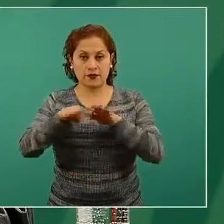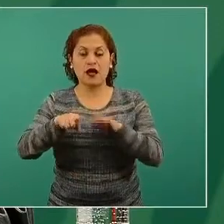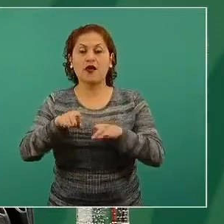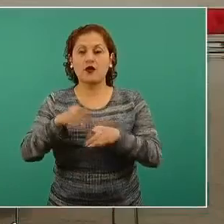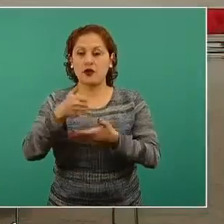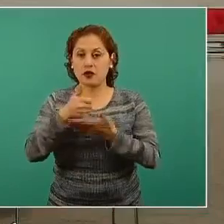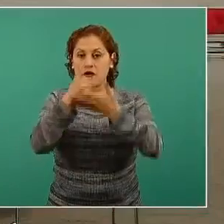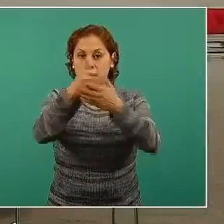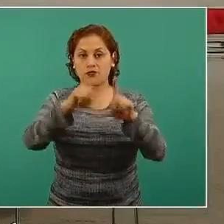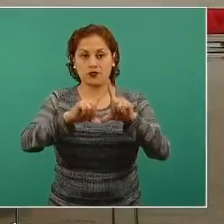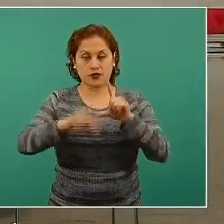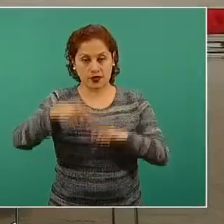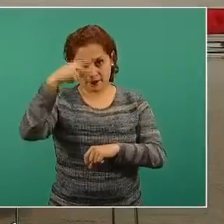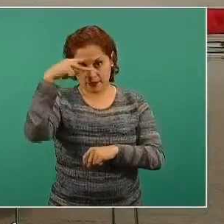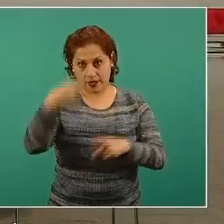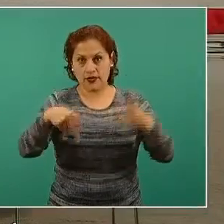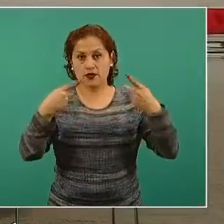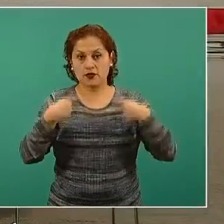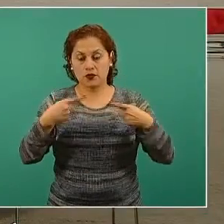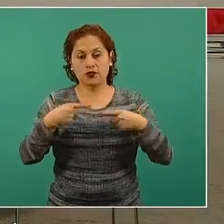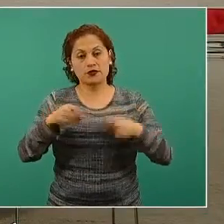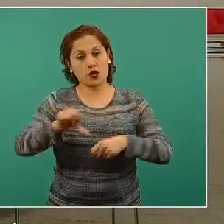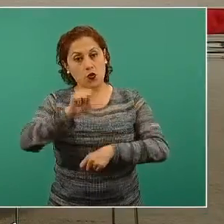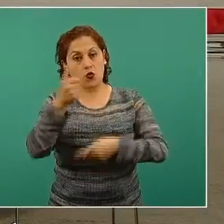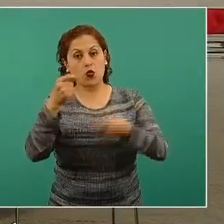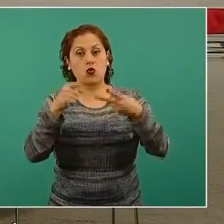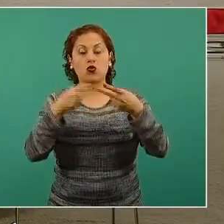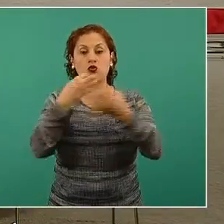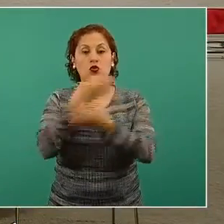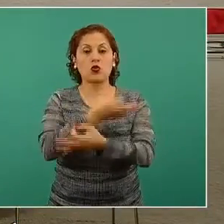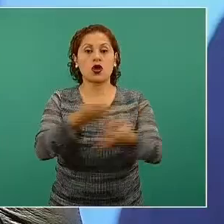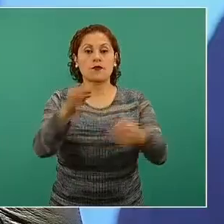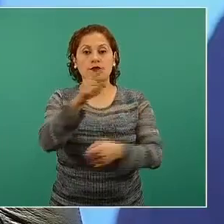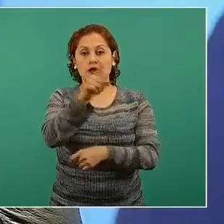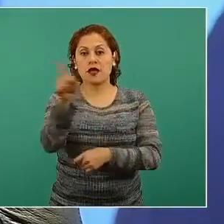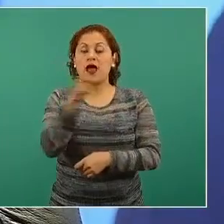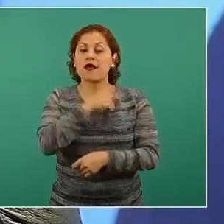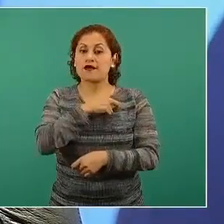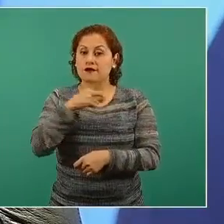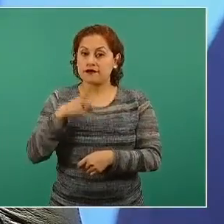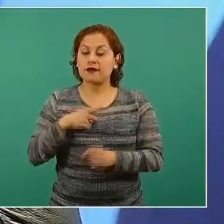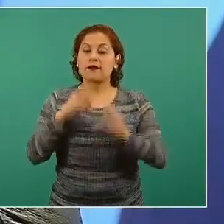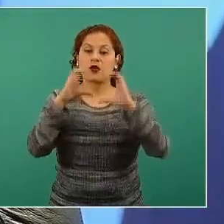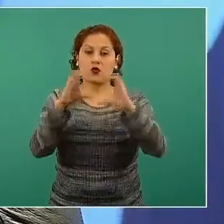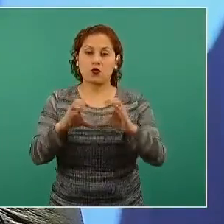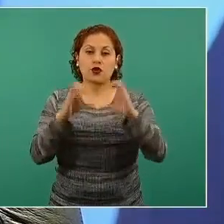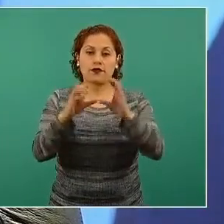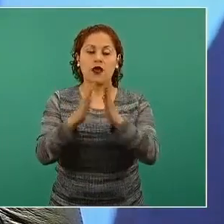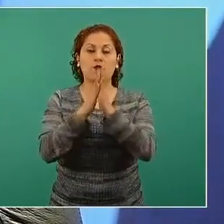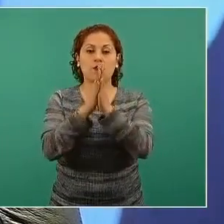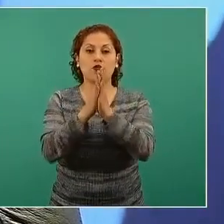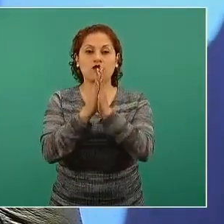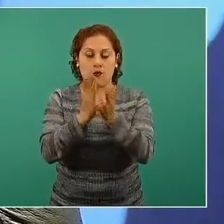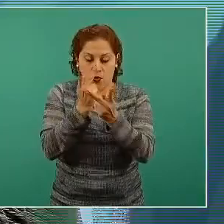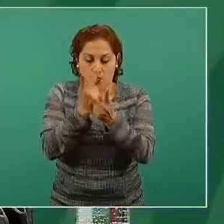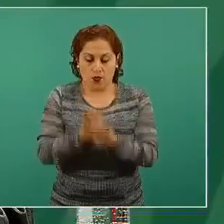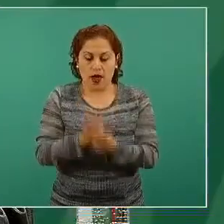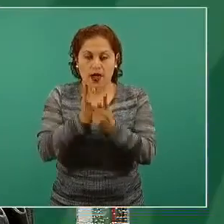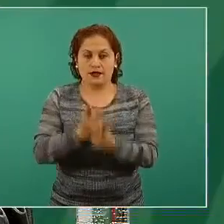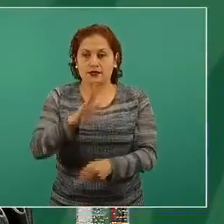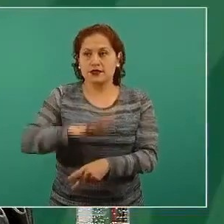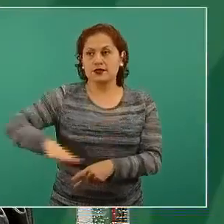México. Y también que seamos muy sensibles en este acompañamiento a nuestros adultos mayores, que seamos sensibles,